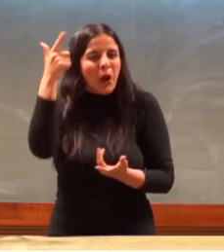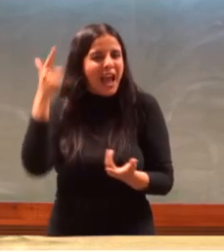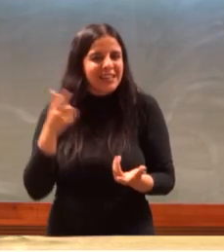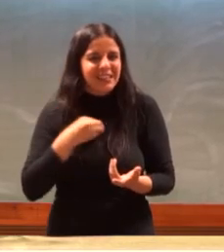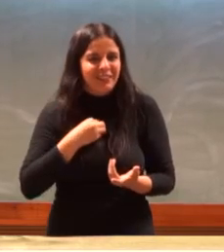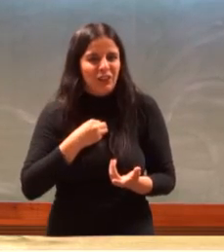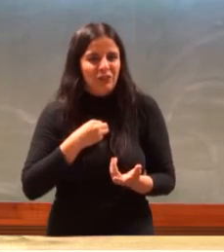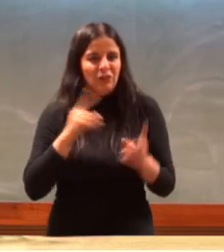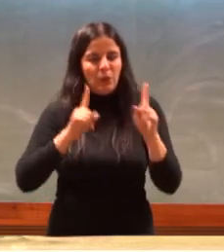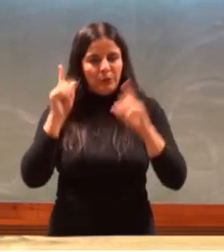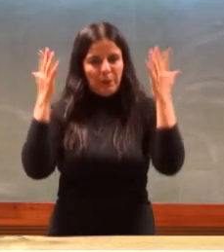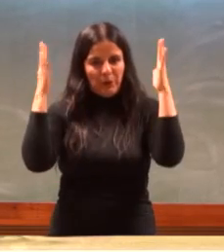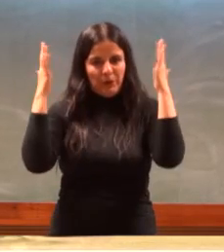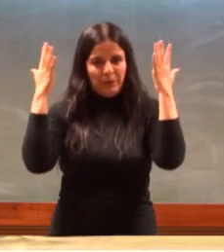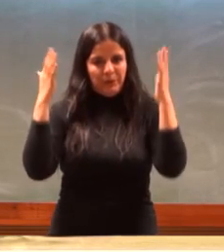conocimiento